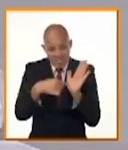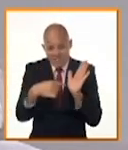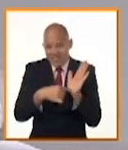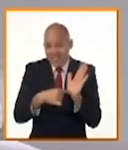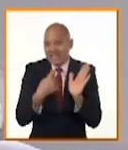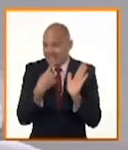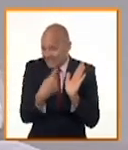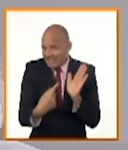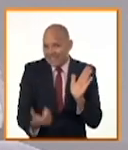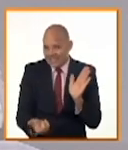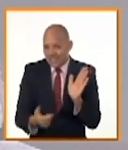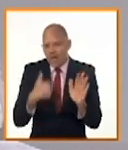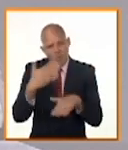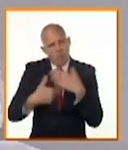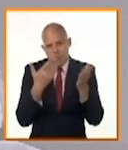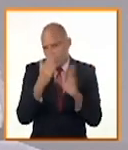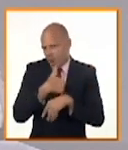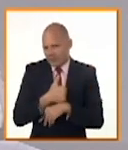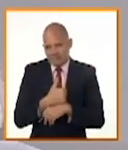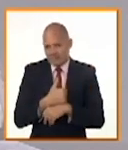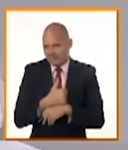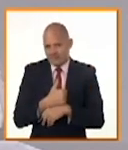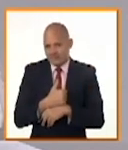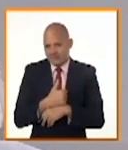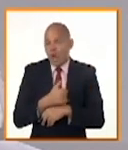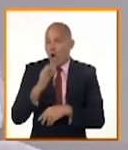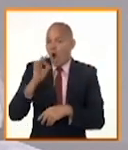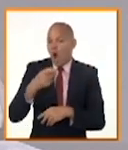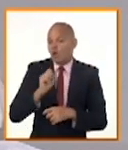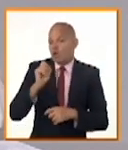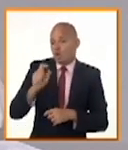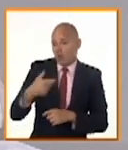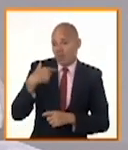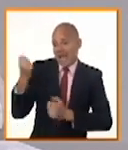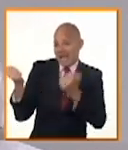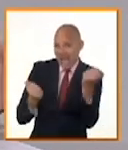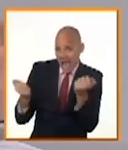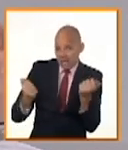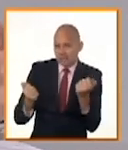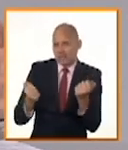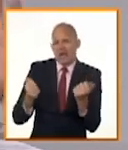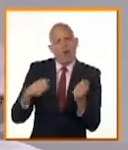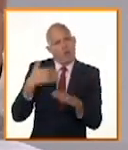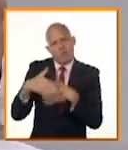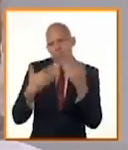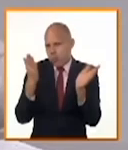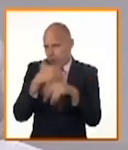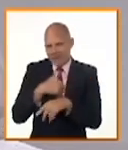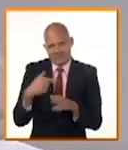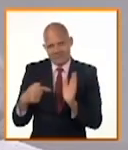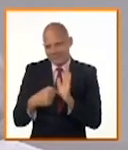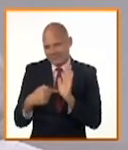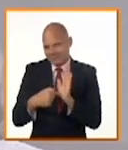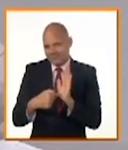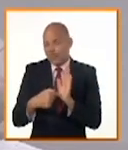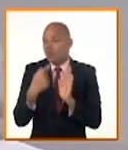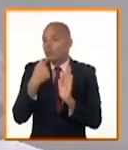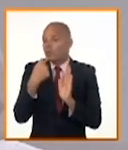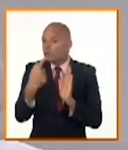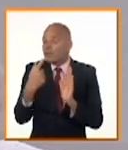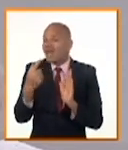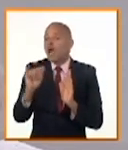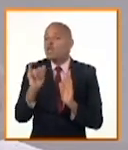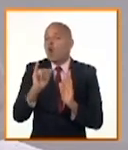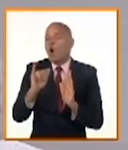entidad Por lo tanto no tiene esa esa ese umbral para operar en esa operación y volvemos insistimos personas naturales